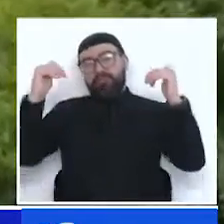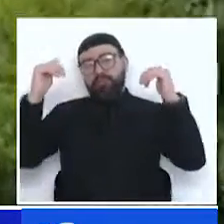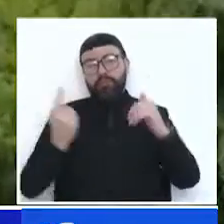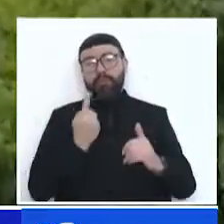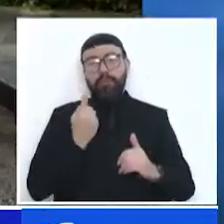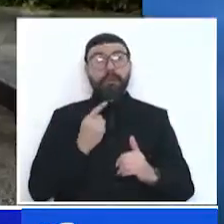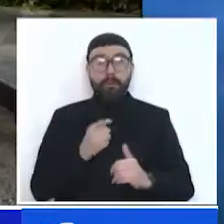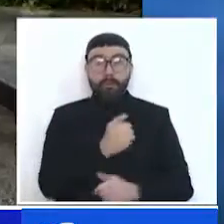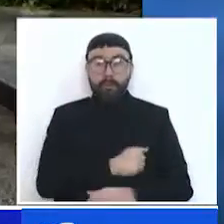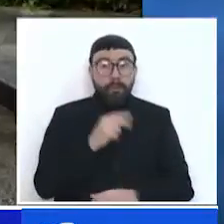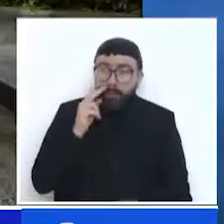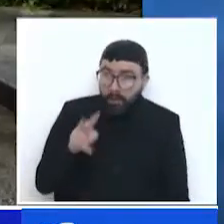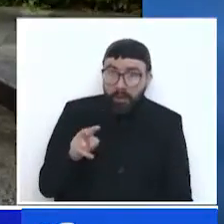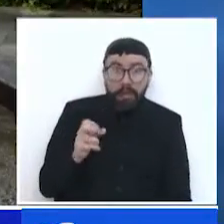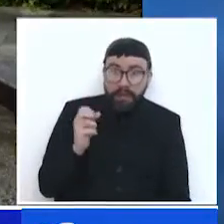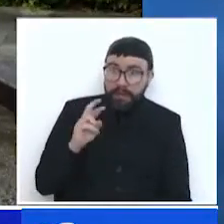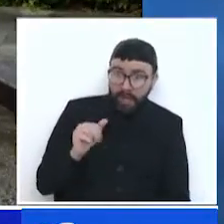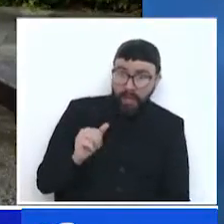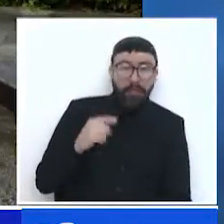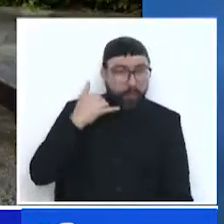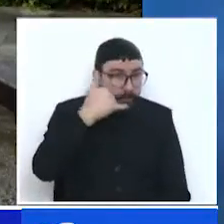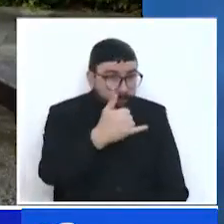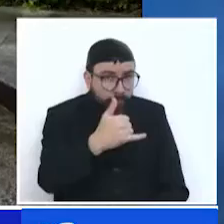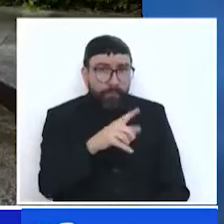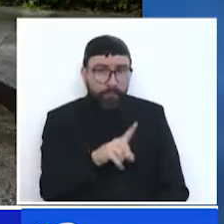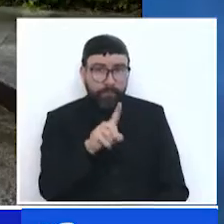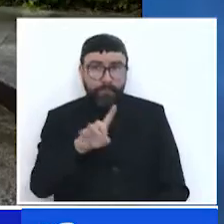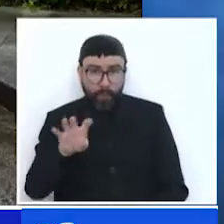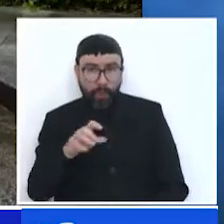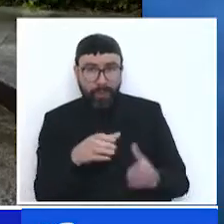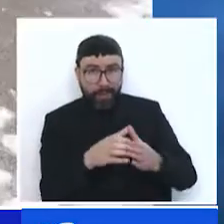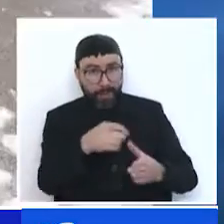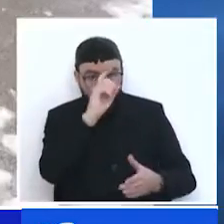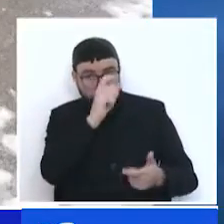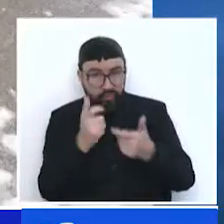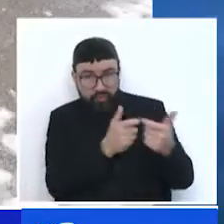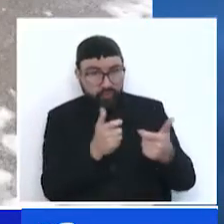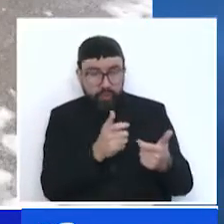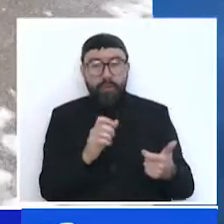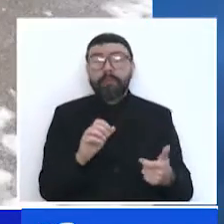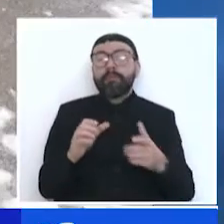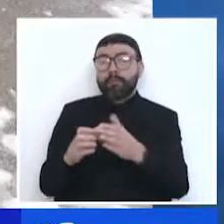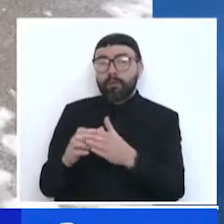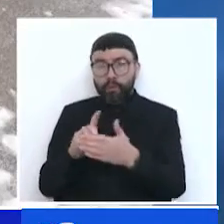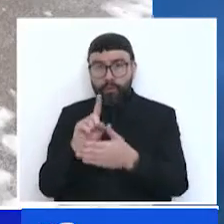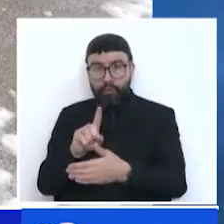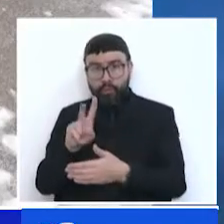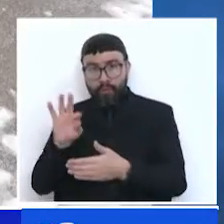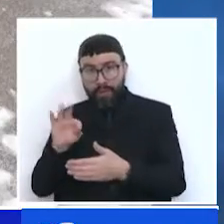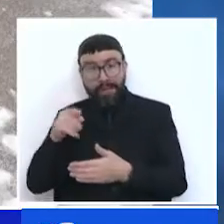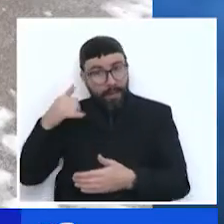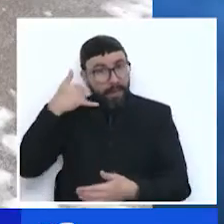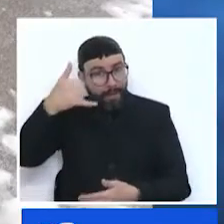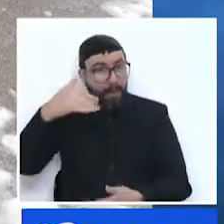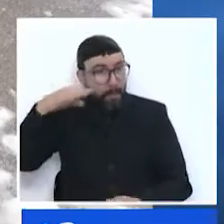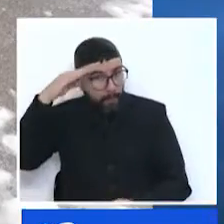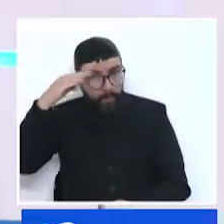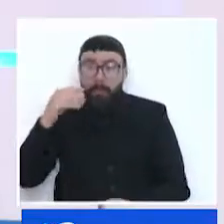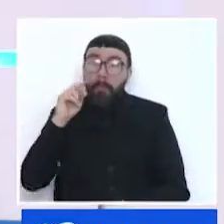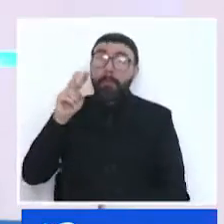informen cualquier emergencia a las líneas 119 del Cuerpo Oficial de Bomberos y el 123 de la Policía